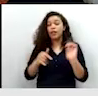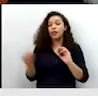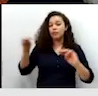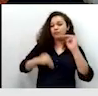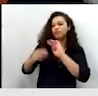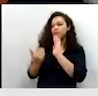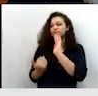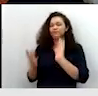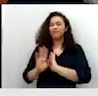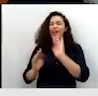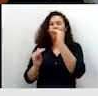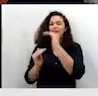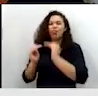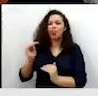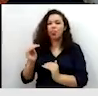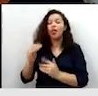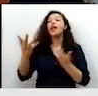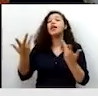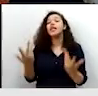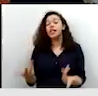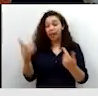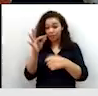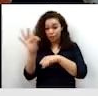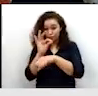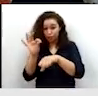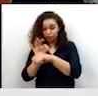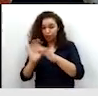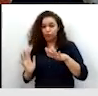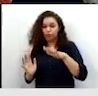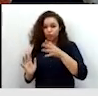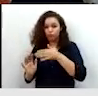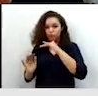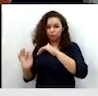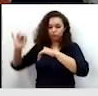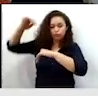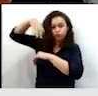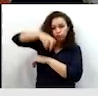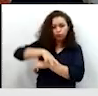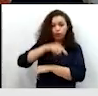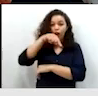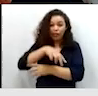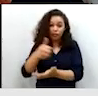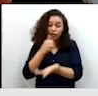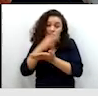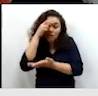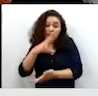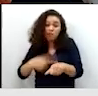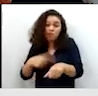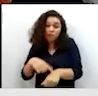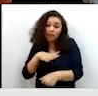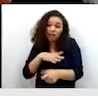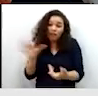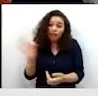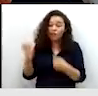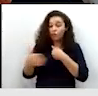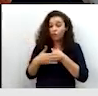y prácticamente este tipo de vector ya se puede, en un futuro, se podría presentar en la Ciudad de México y toda